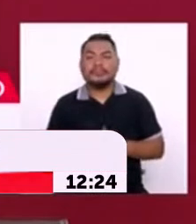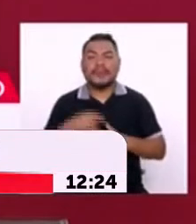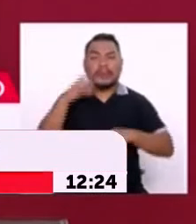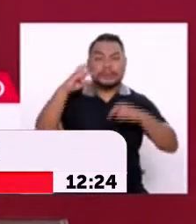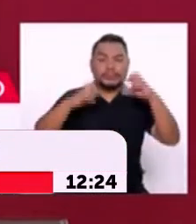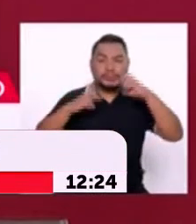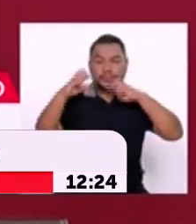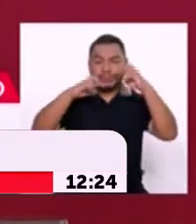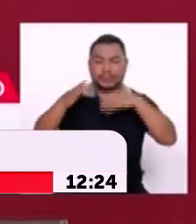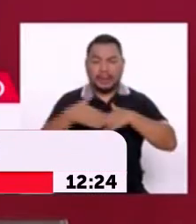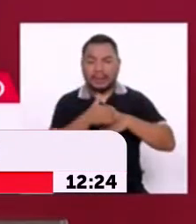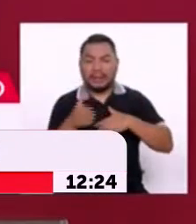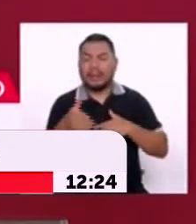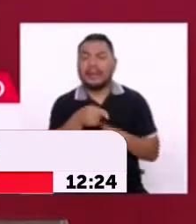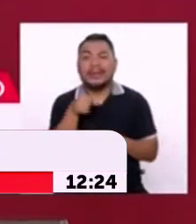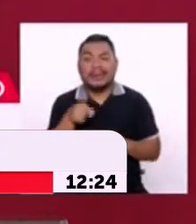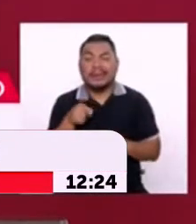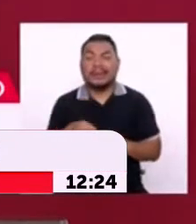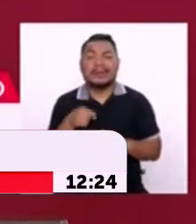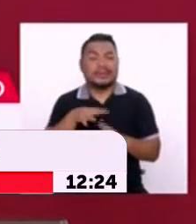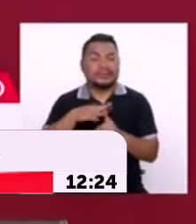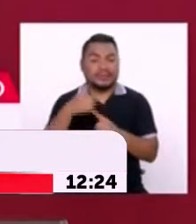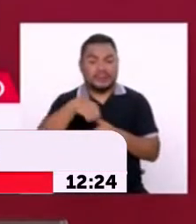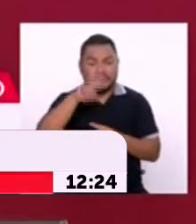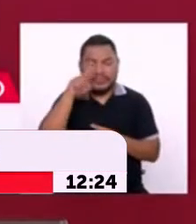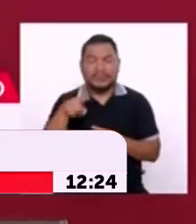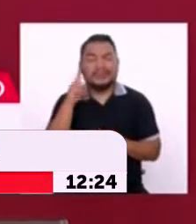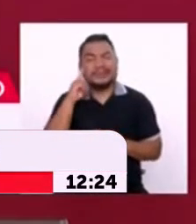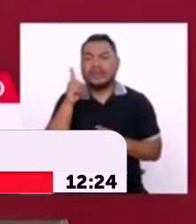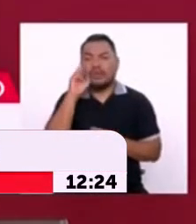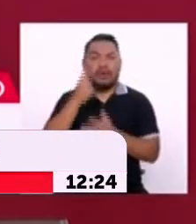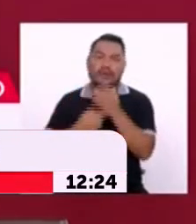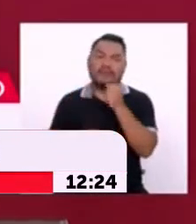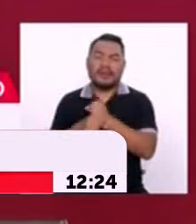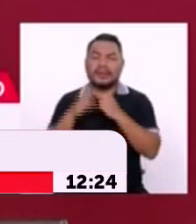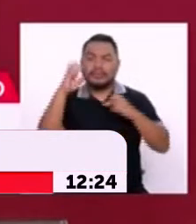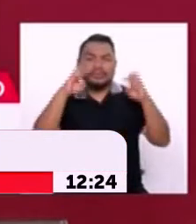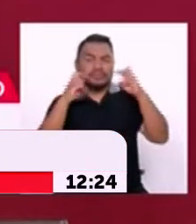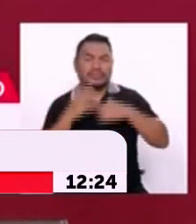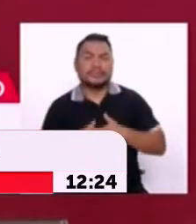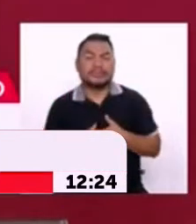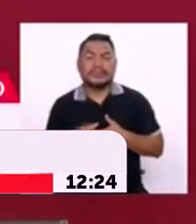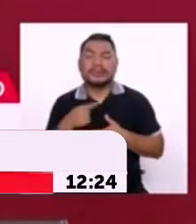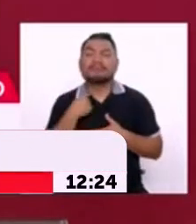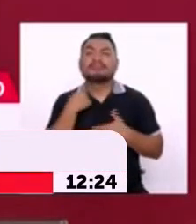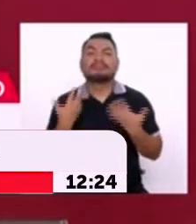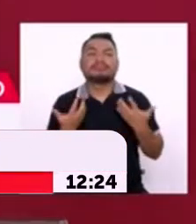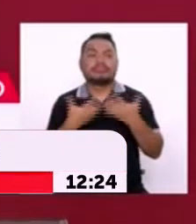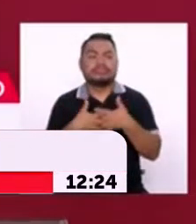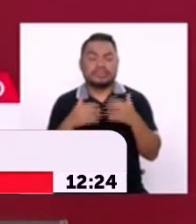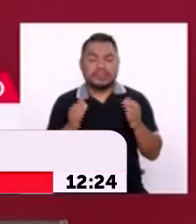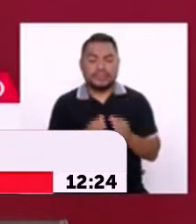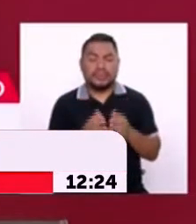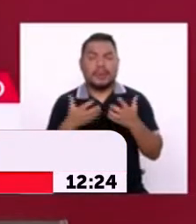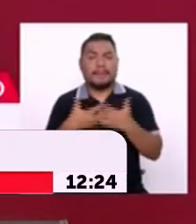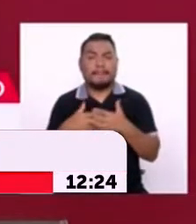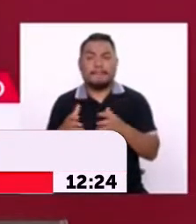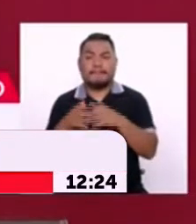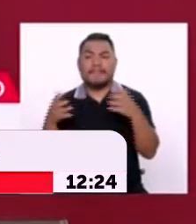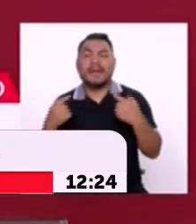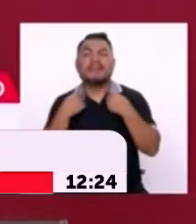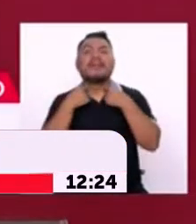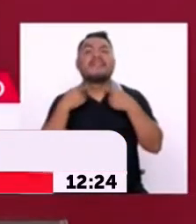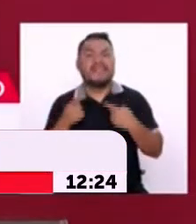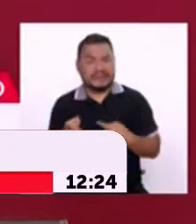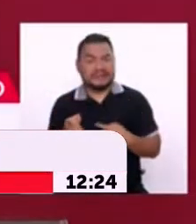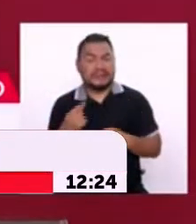genera desconfianza e incertidumbre. Afecta al micro, pequeño y mediano